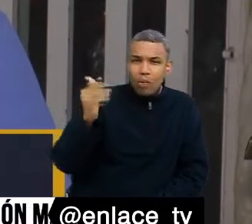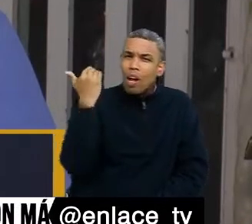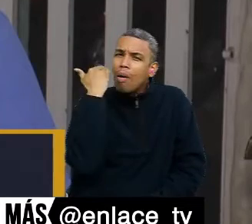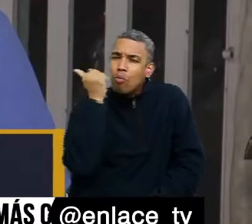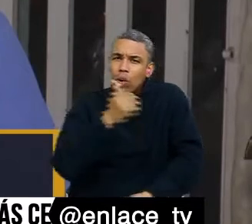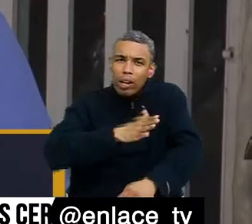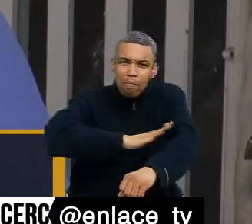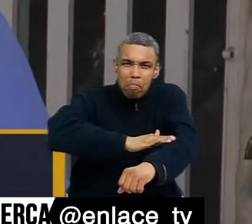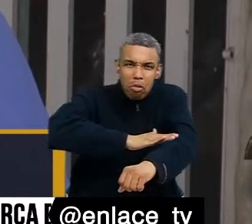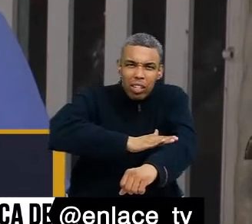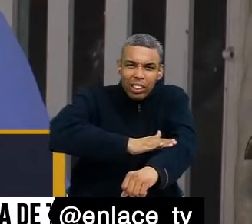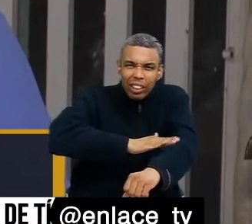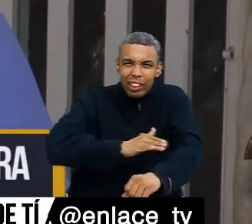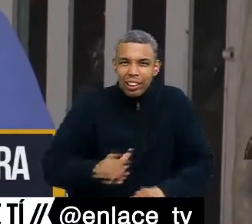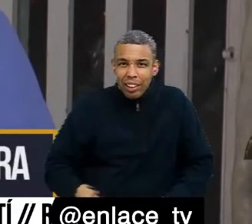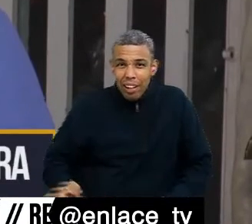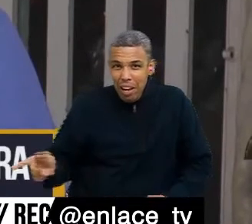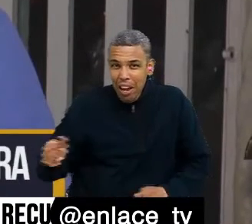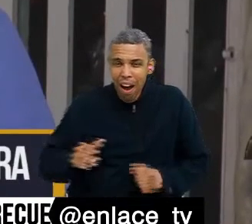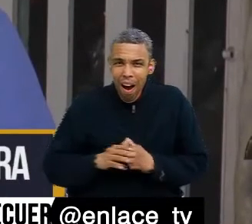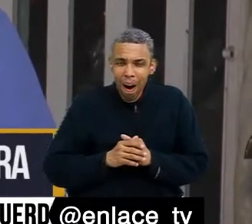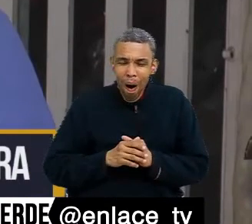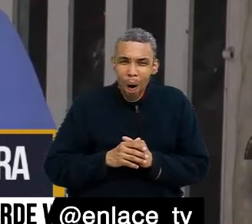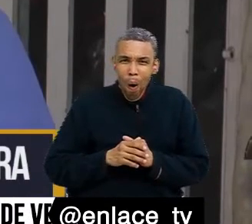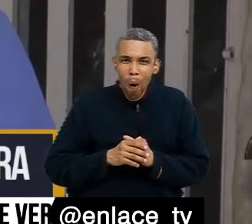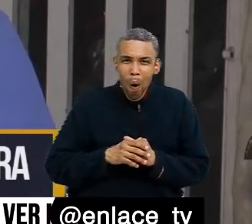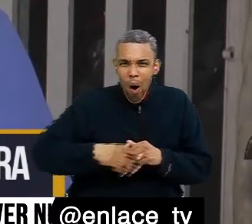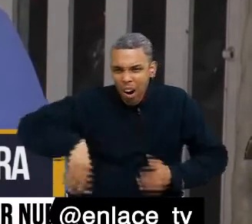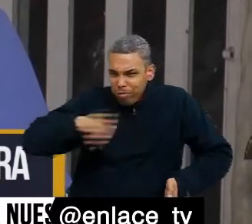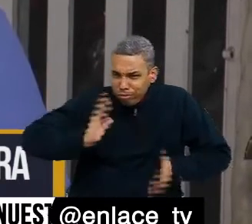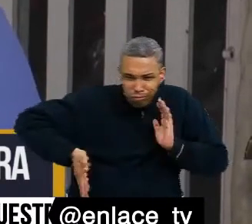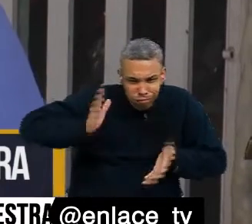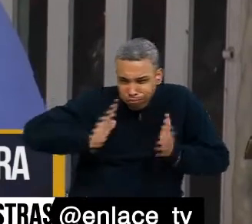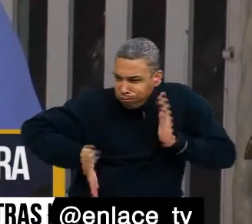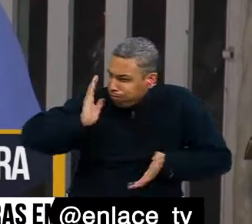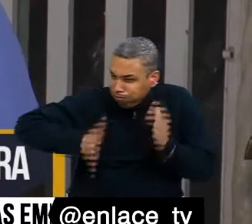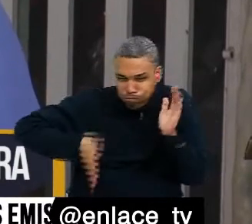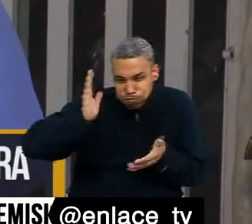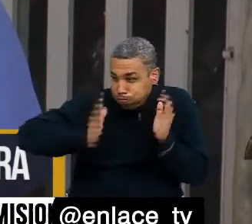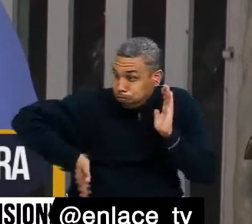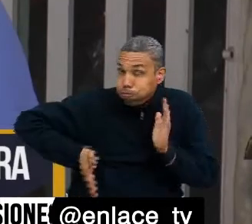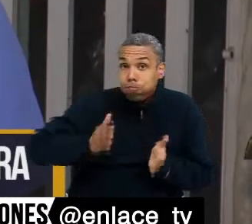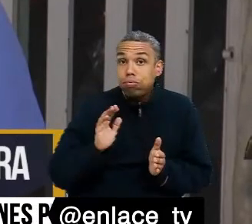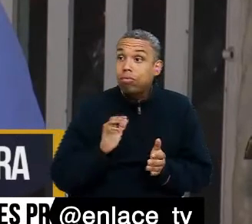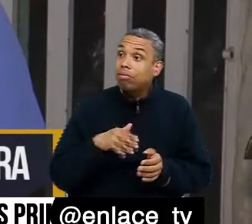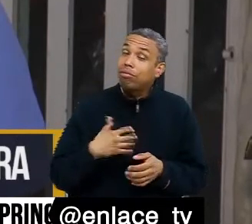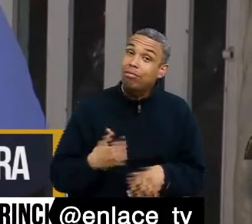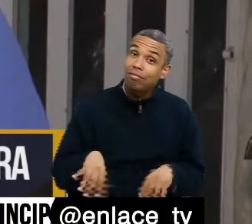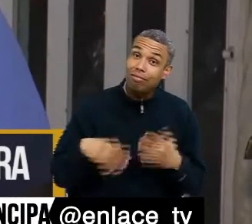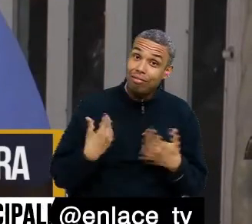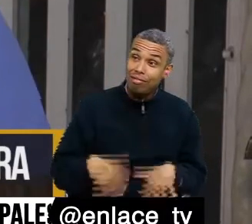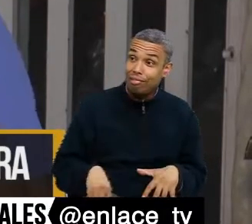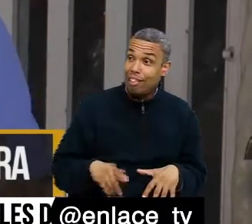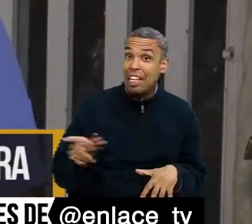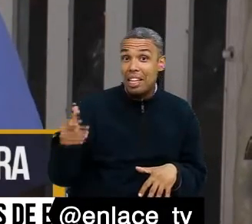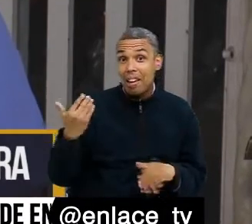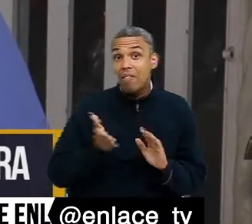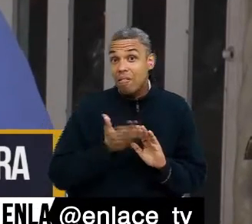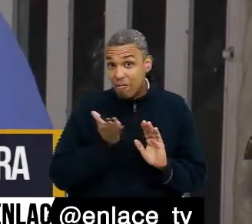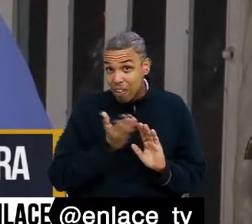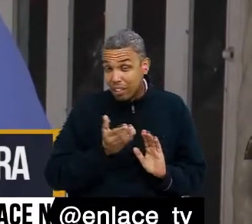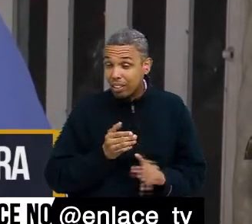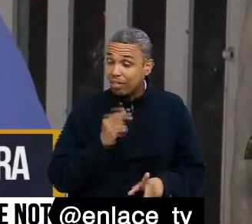para llegar uno a ser Selección Colombia. Uno sufre muchísimo. Entonces, siempre las cosas se aplican